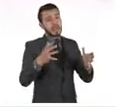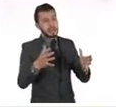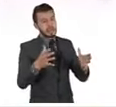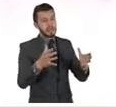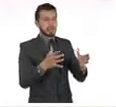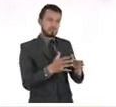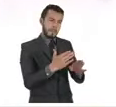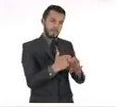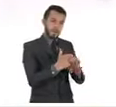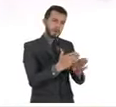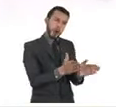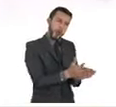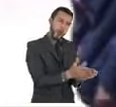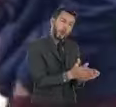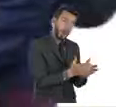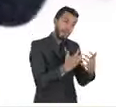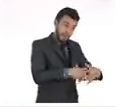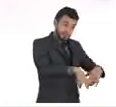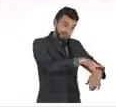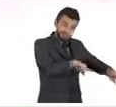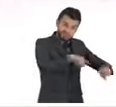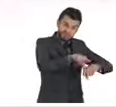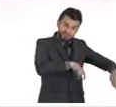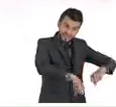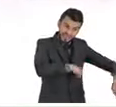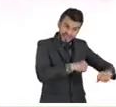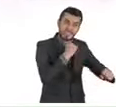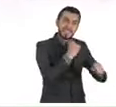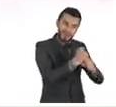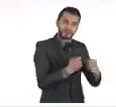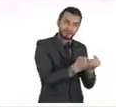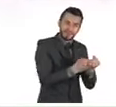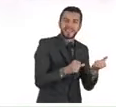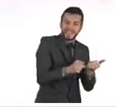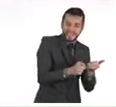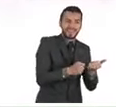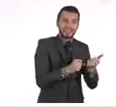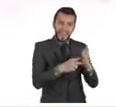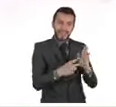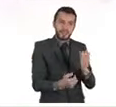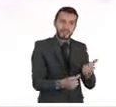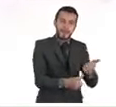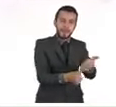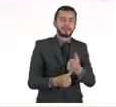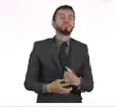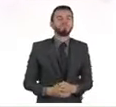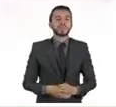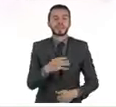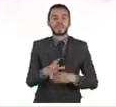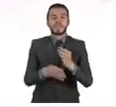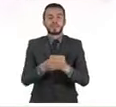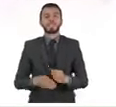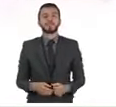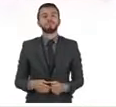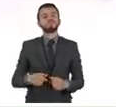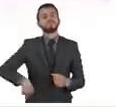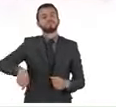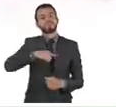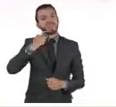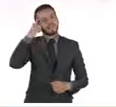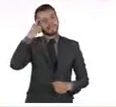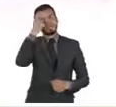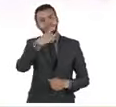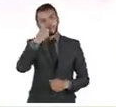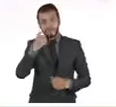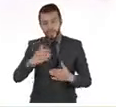estar acompañando todo este proceso, incluyendo también pensar en mecanismos de captura de valor que se